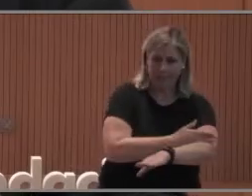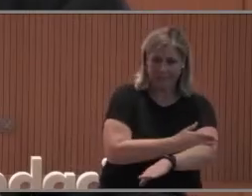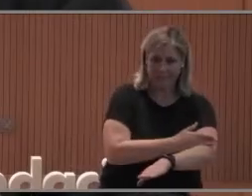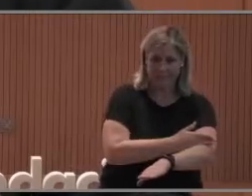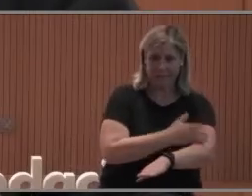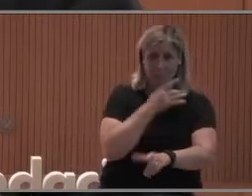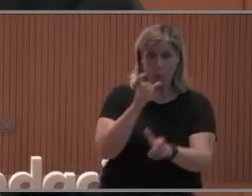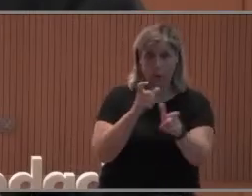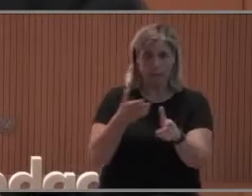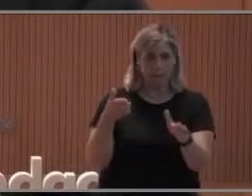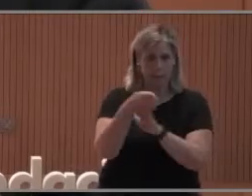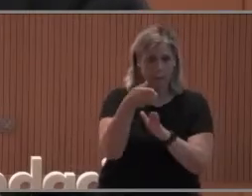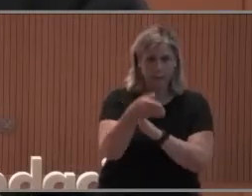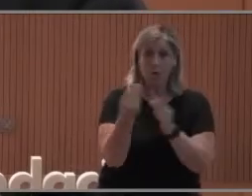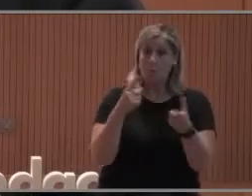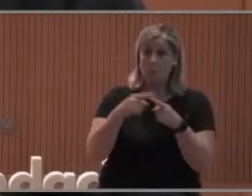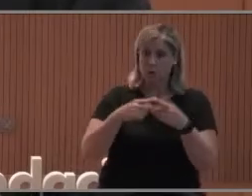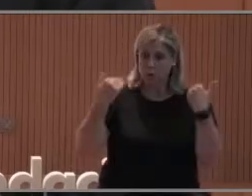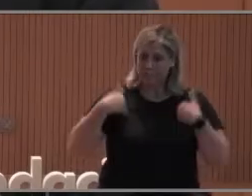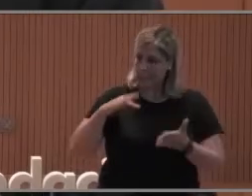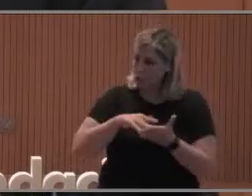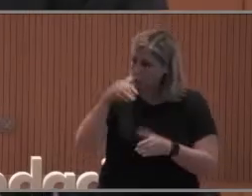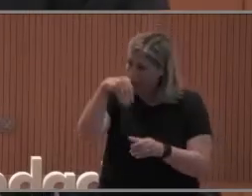guardia, ¿eh? Porque muchas cosas han pasado ahí.